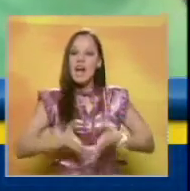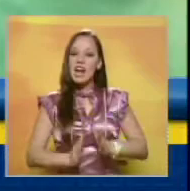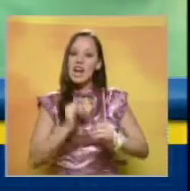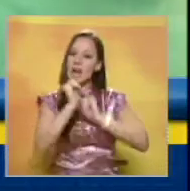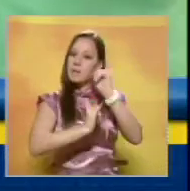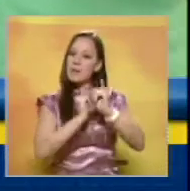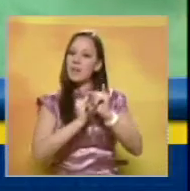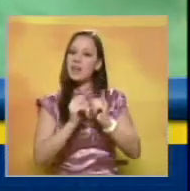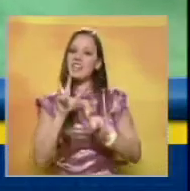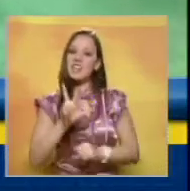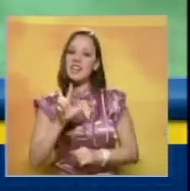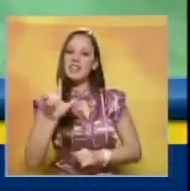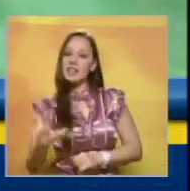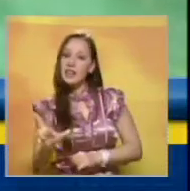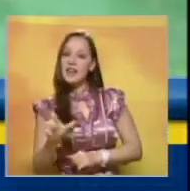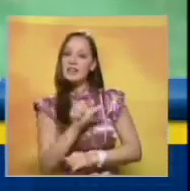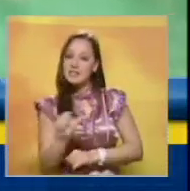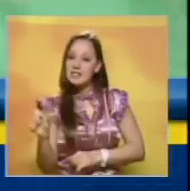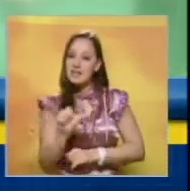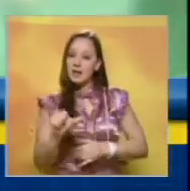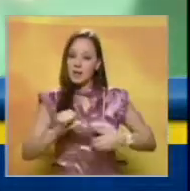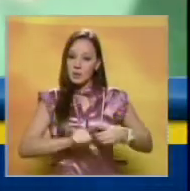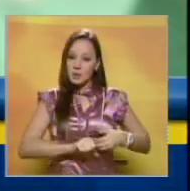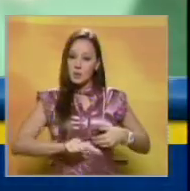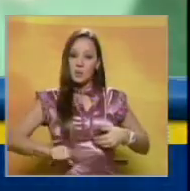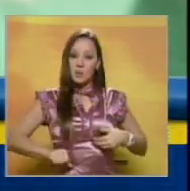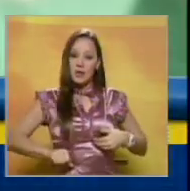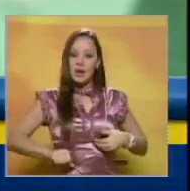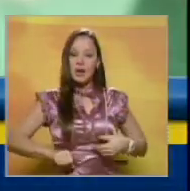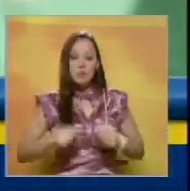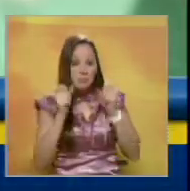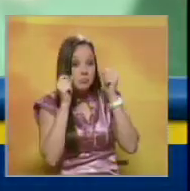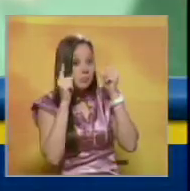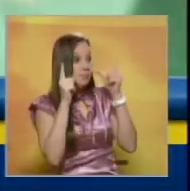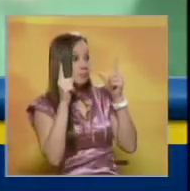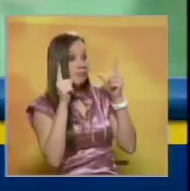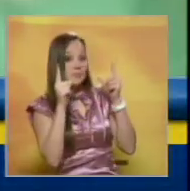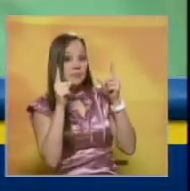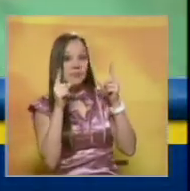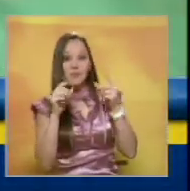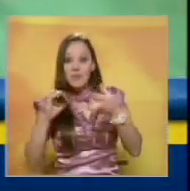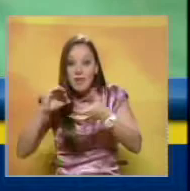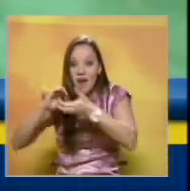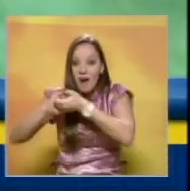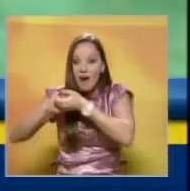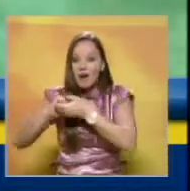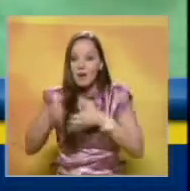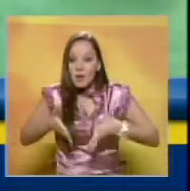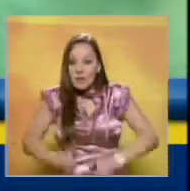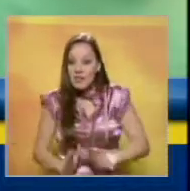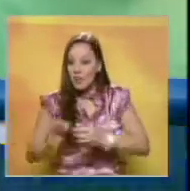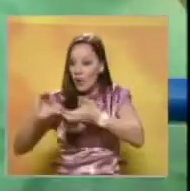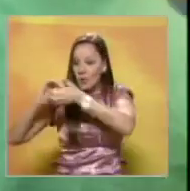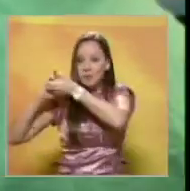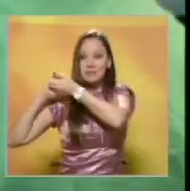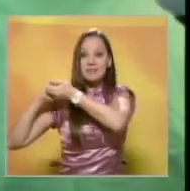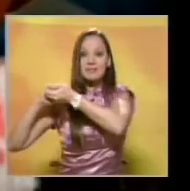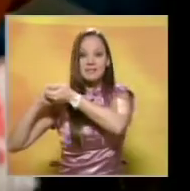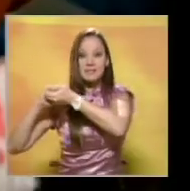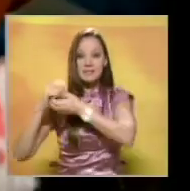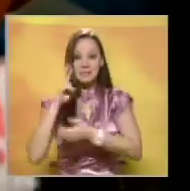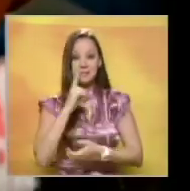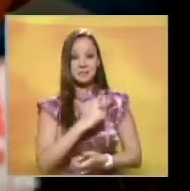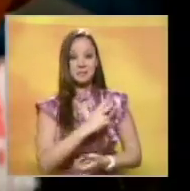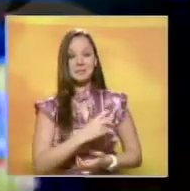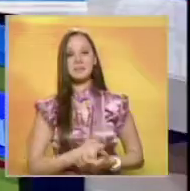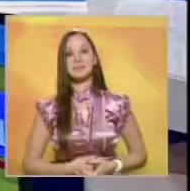33 semanas a través de una cesárea y conmovieron a los presentes en el quirófano cuando llegaron al mundo tomadas de la